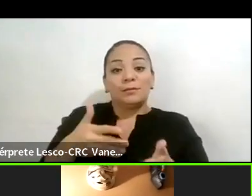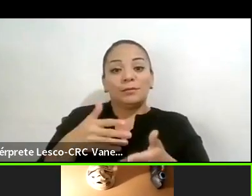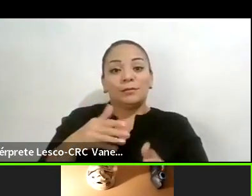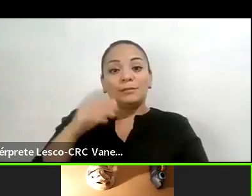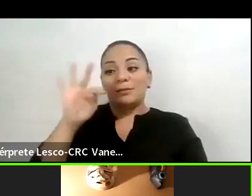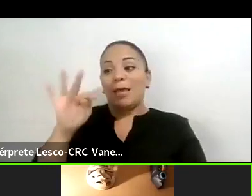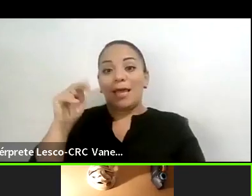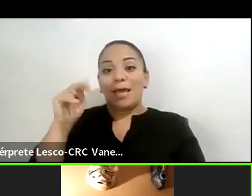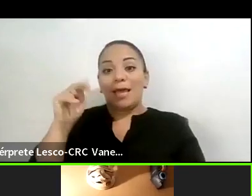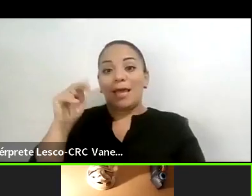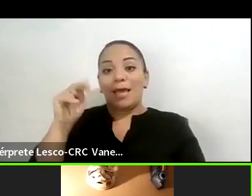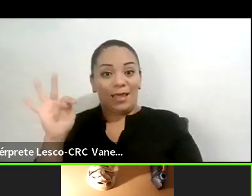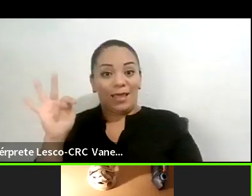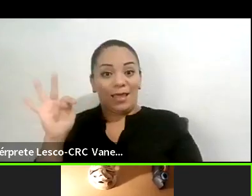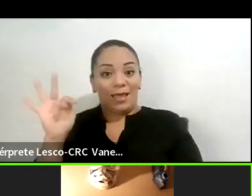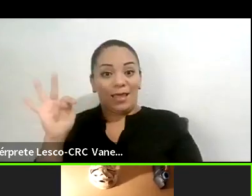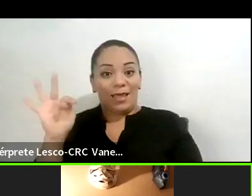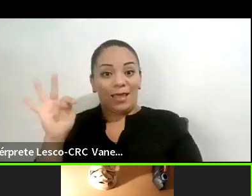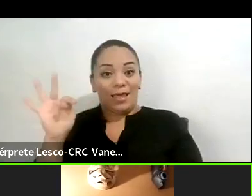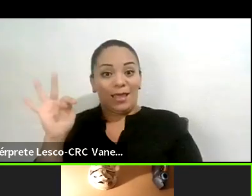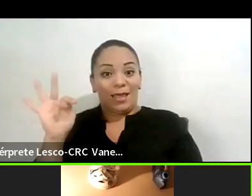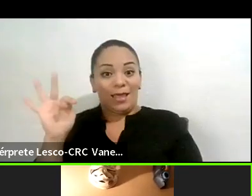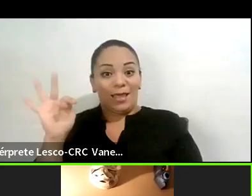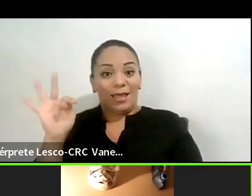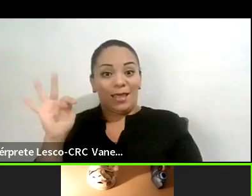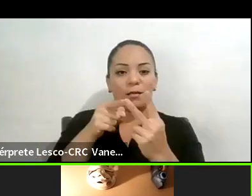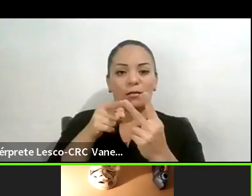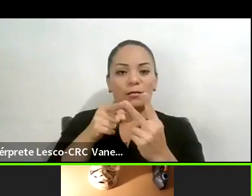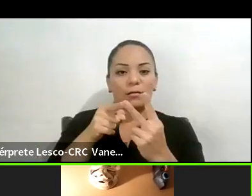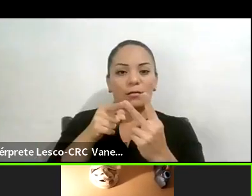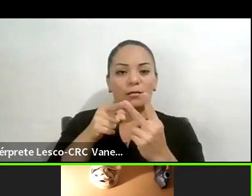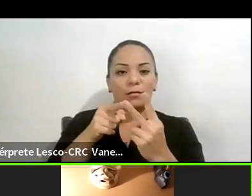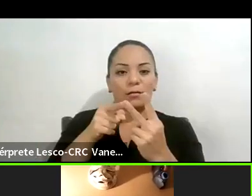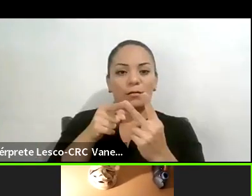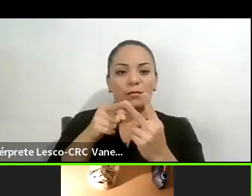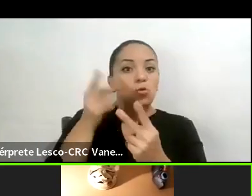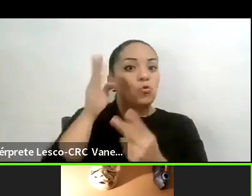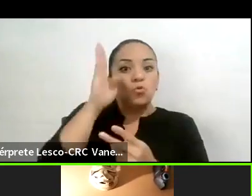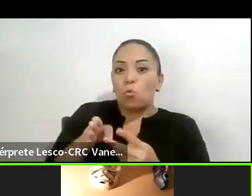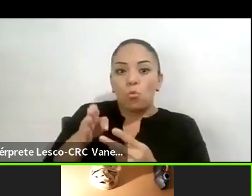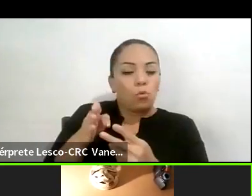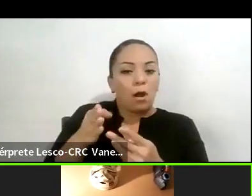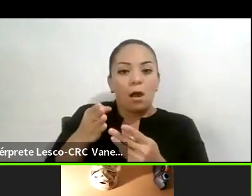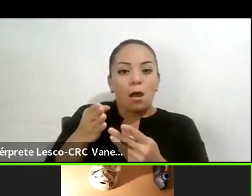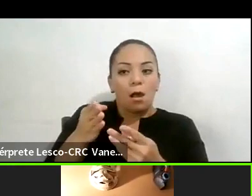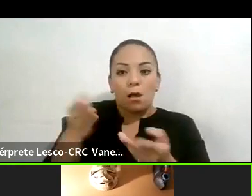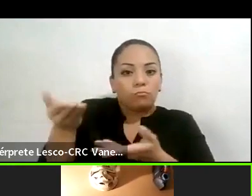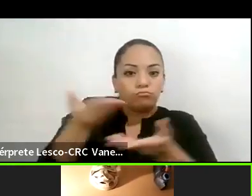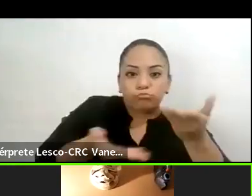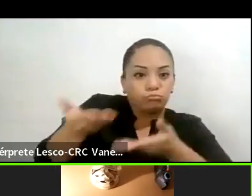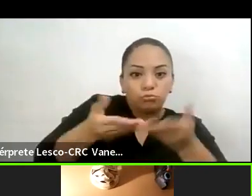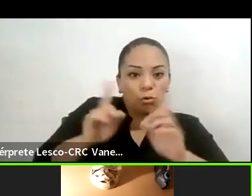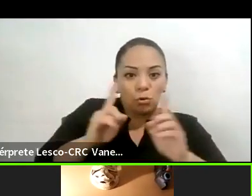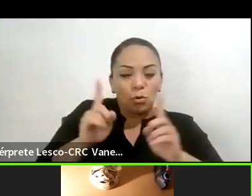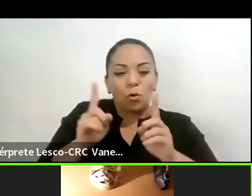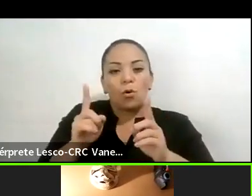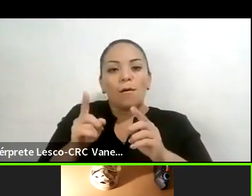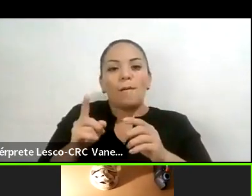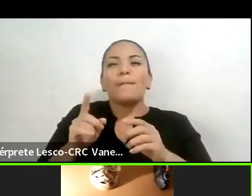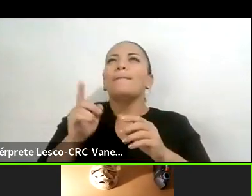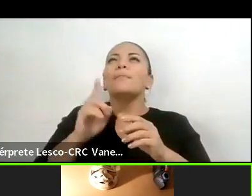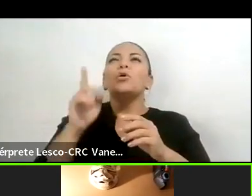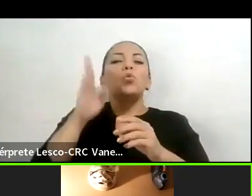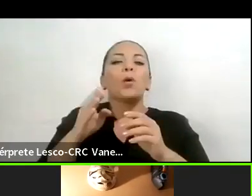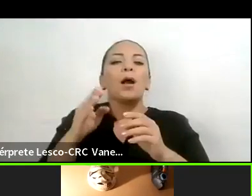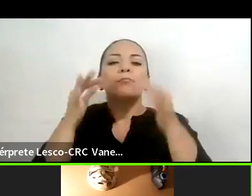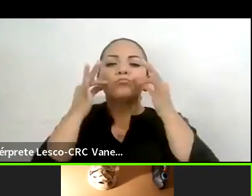los que participaron de la UNA nunca estuvieron en convivio, pero sí hay una relación sobre el material, ¿verdad?